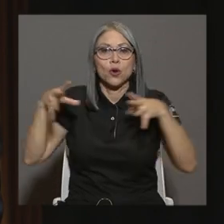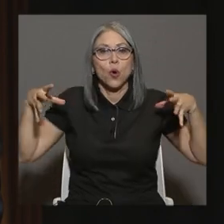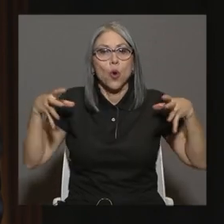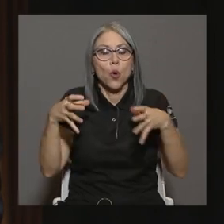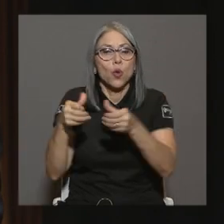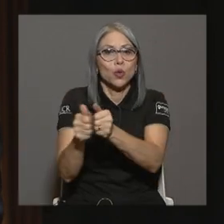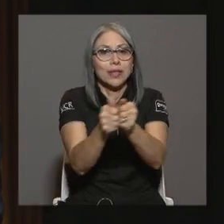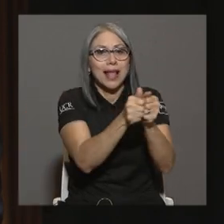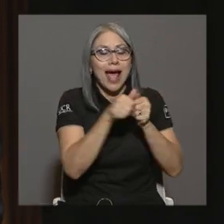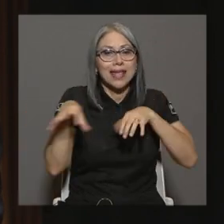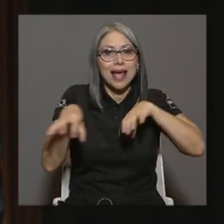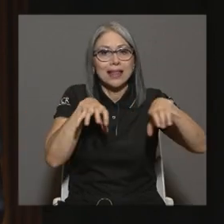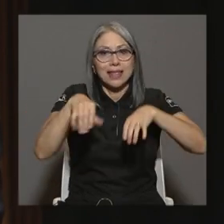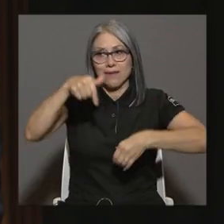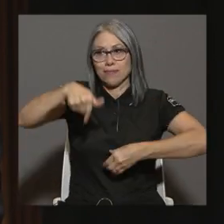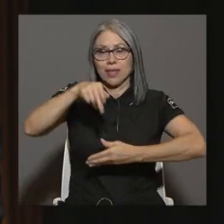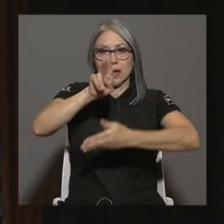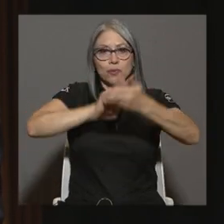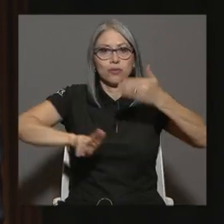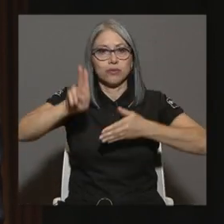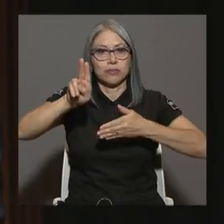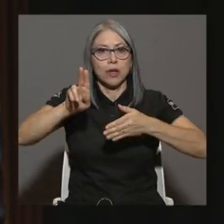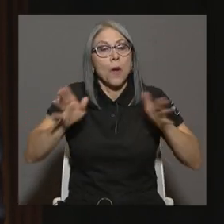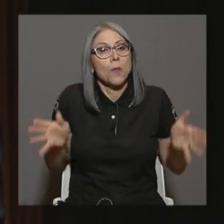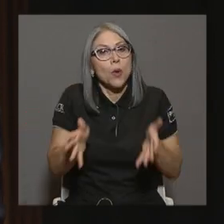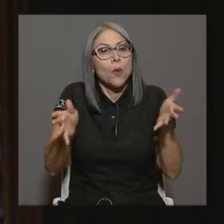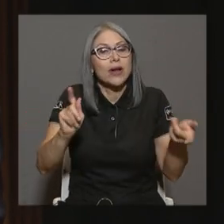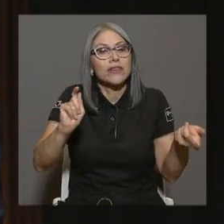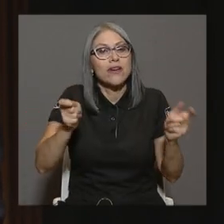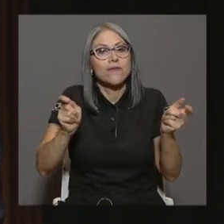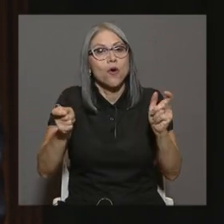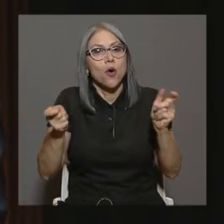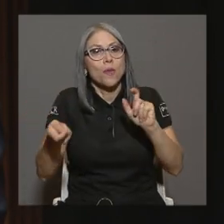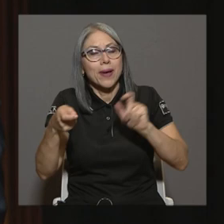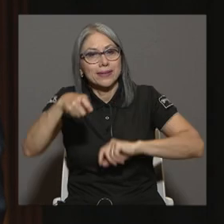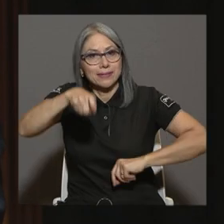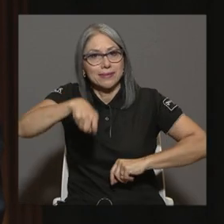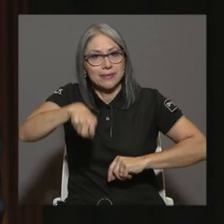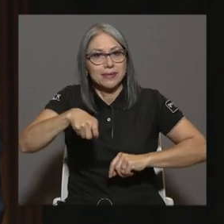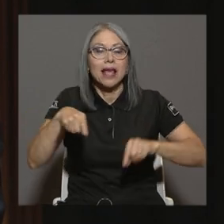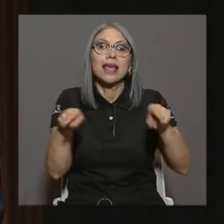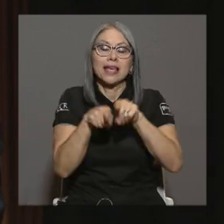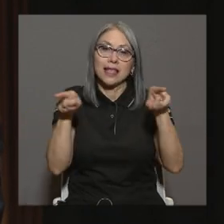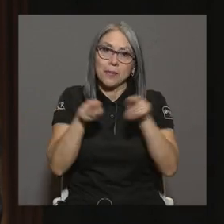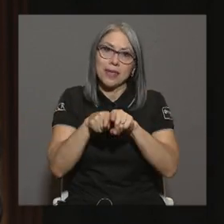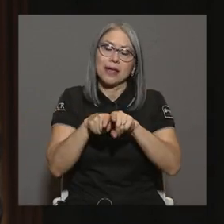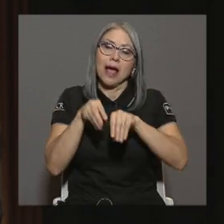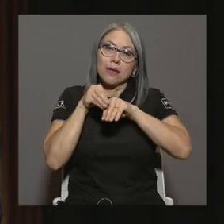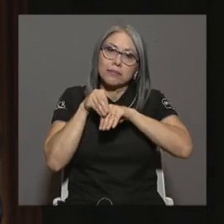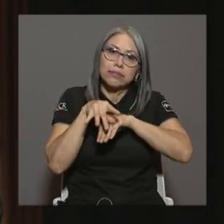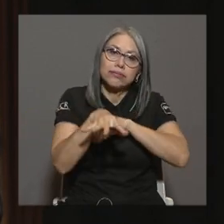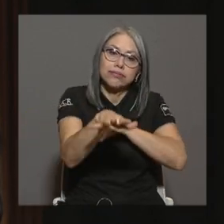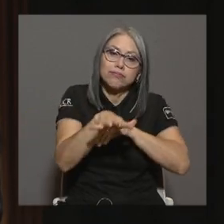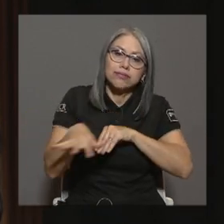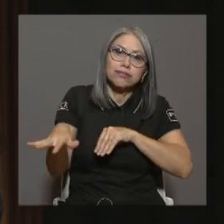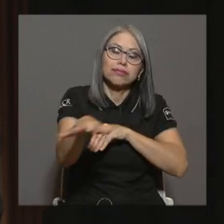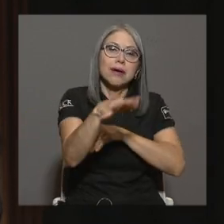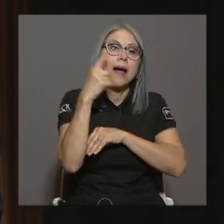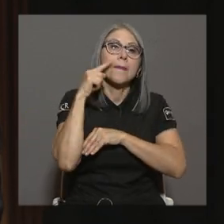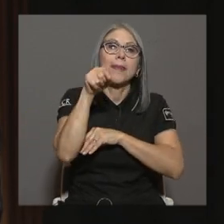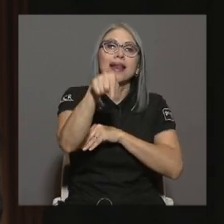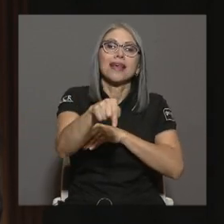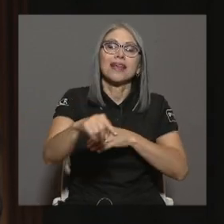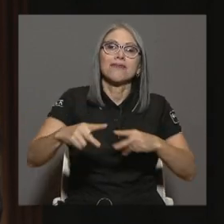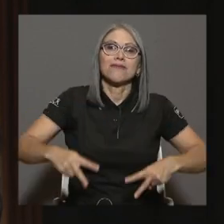activa del ser universitario, a promover reformas y transformaciones necesarias y a trascender para llenar de vida y